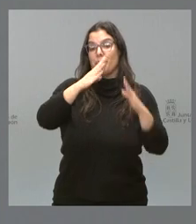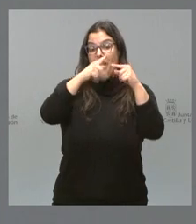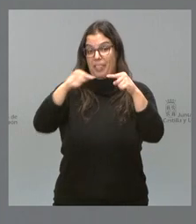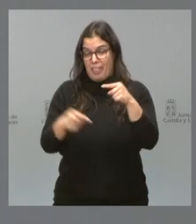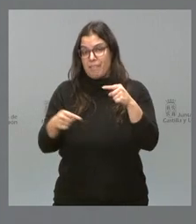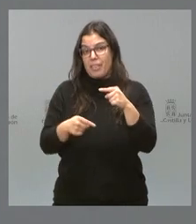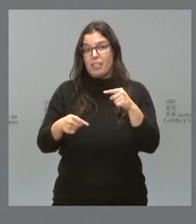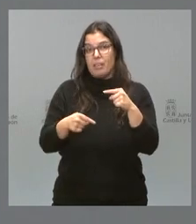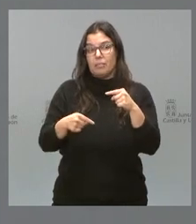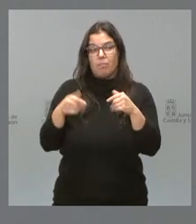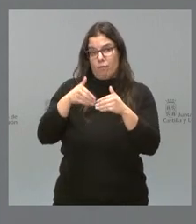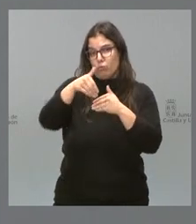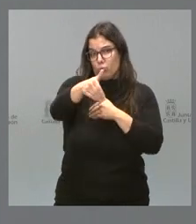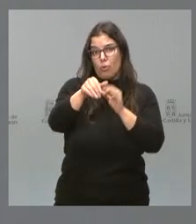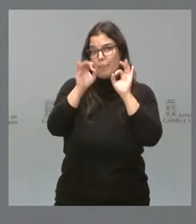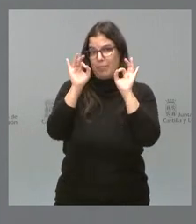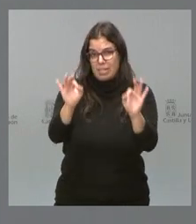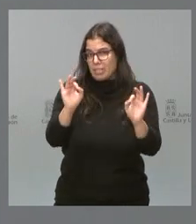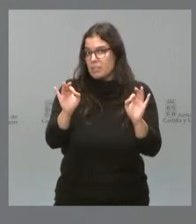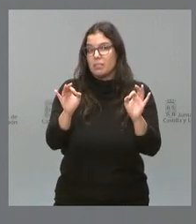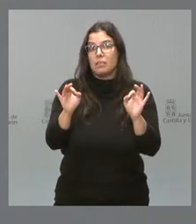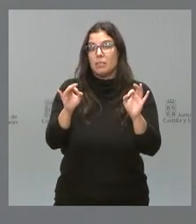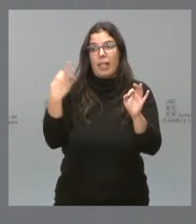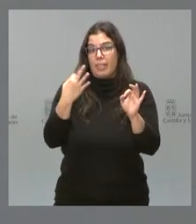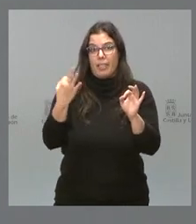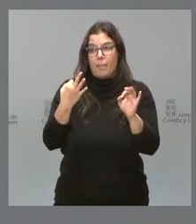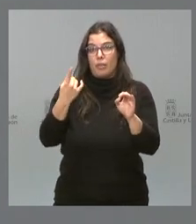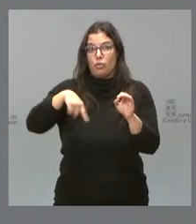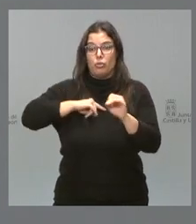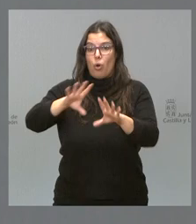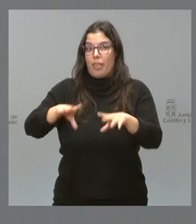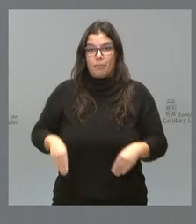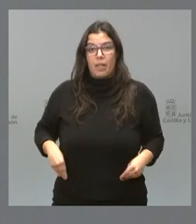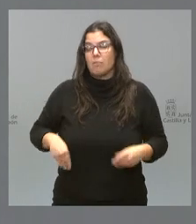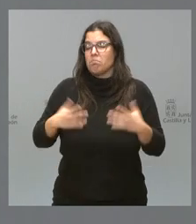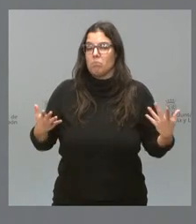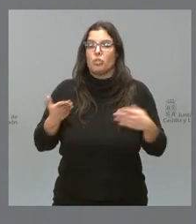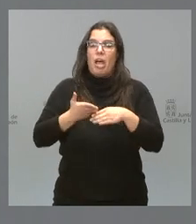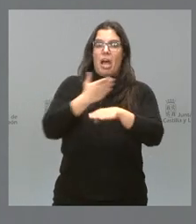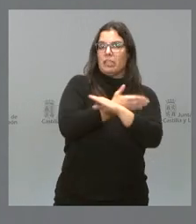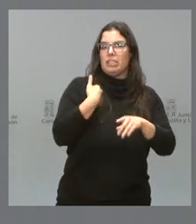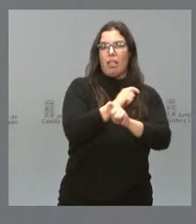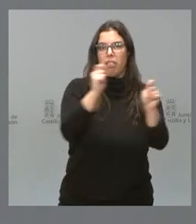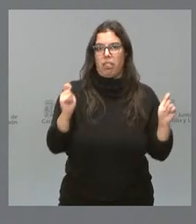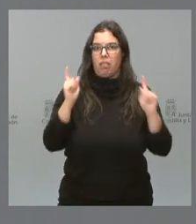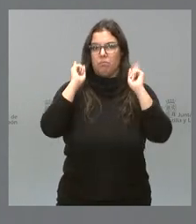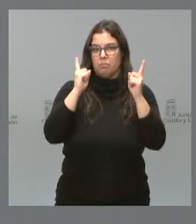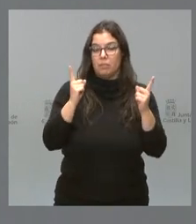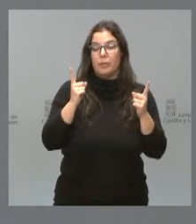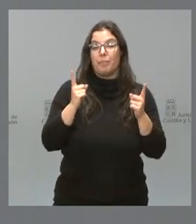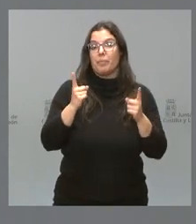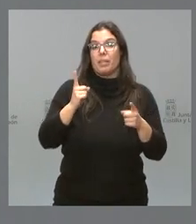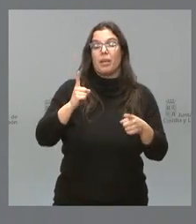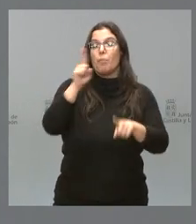en el futuro y va a haber que absorber lo que hacemos esos nuevos anticipos la causa fundamental del déficit que ustedes conocen